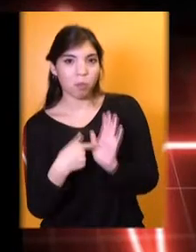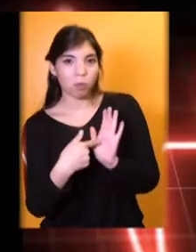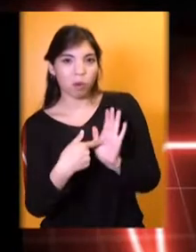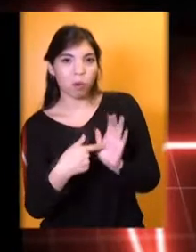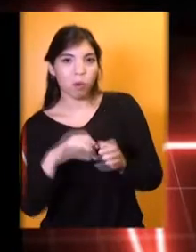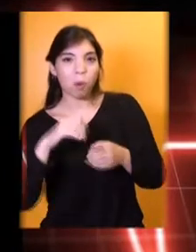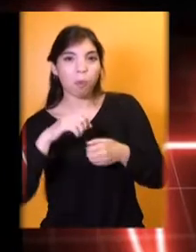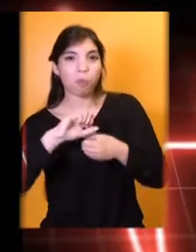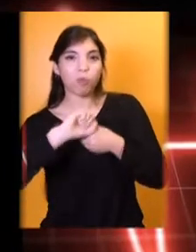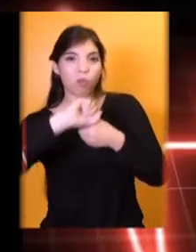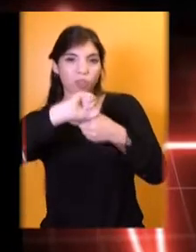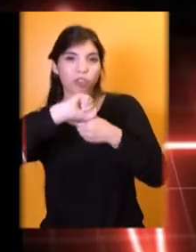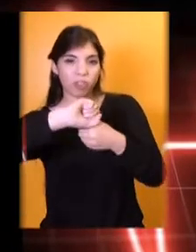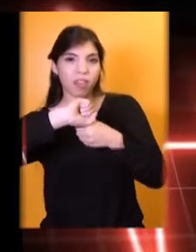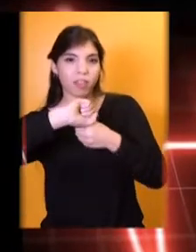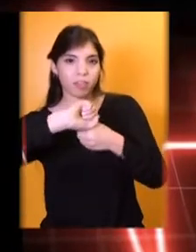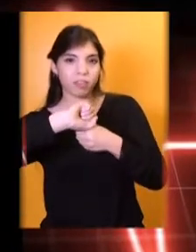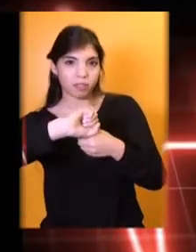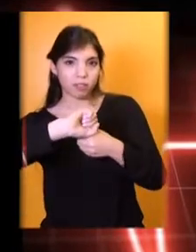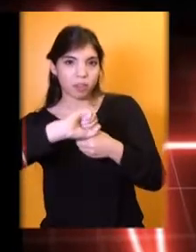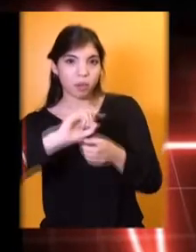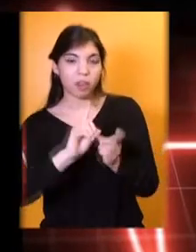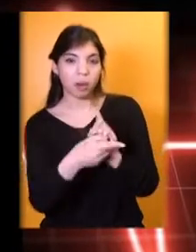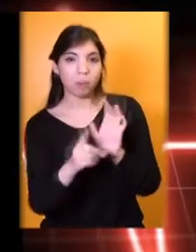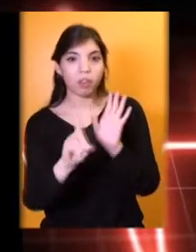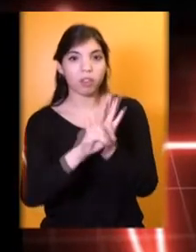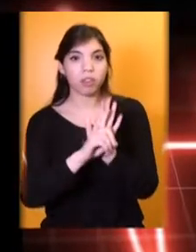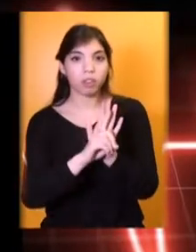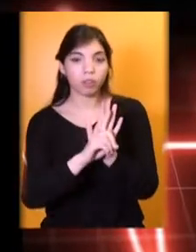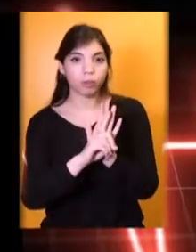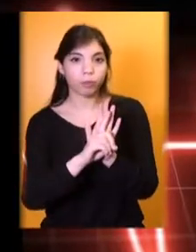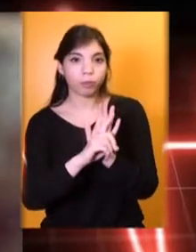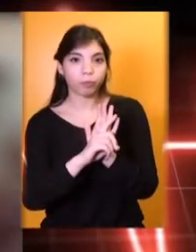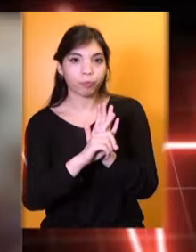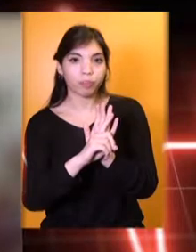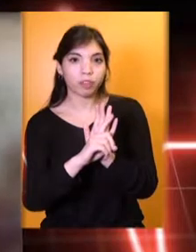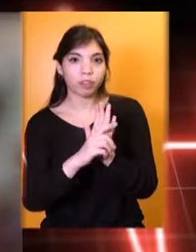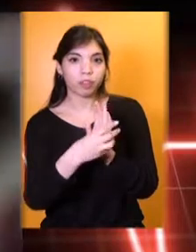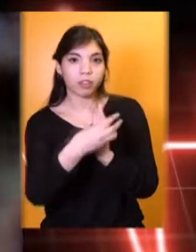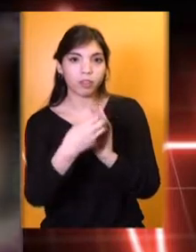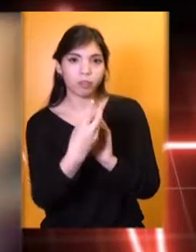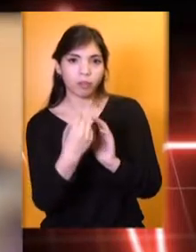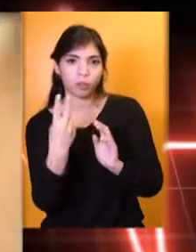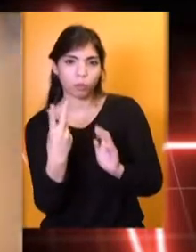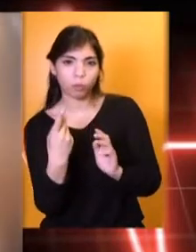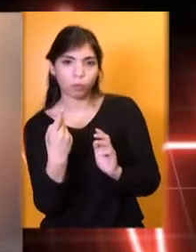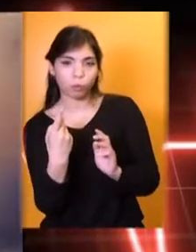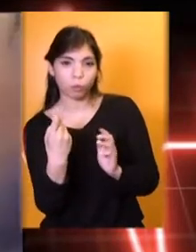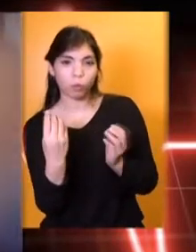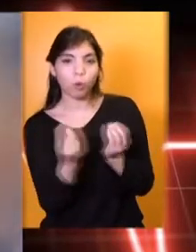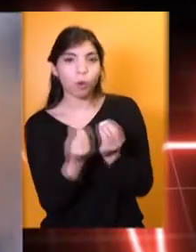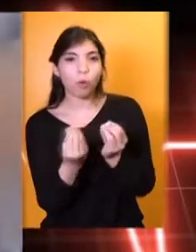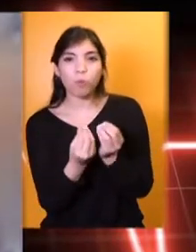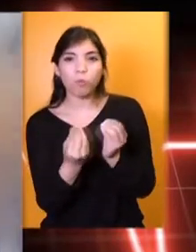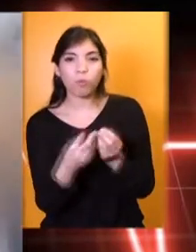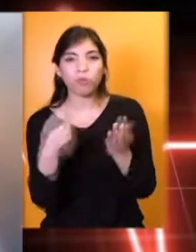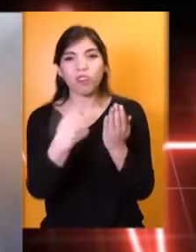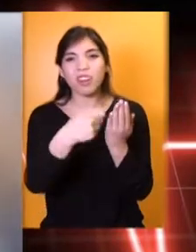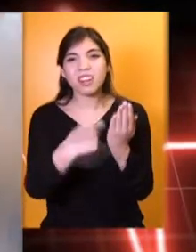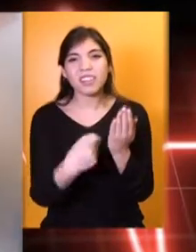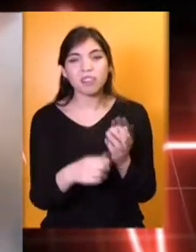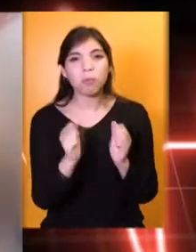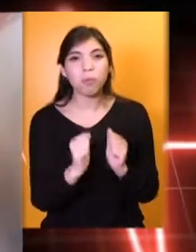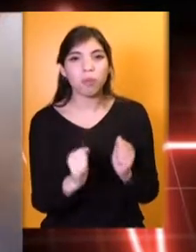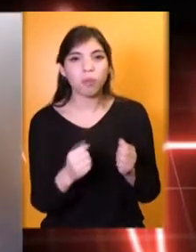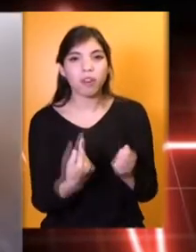señal de protesta ante el cambio que vivió el decreto 321, el que solicita una mayor cantidad de requisitos a la hora de solicitar